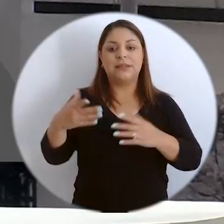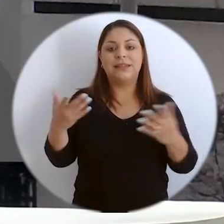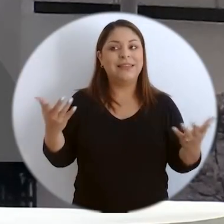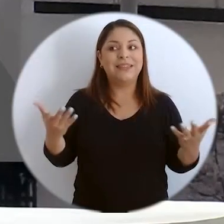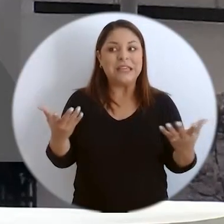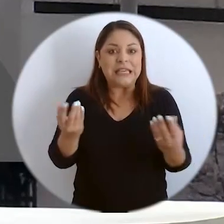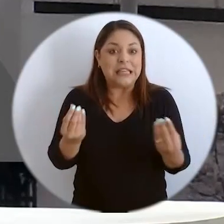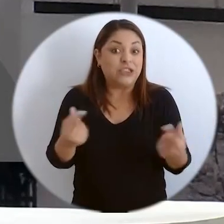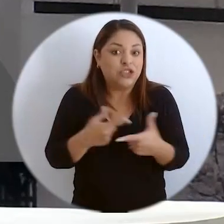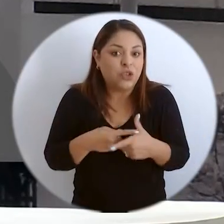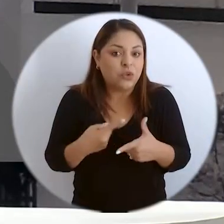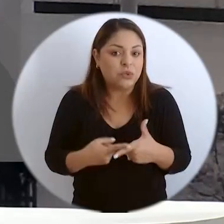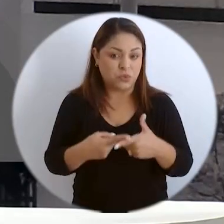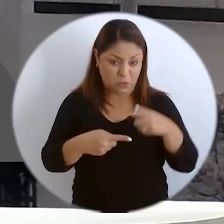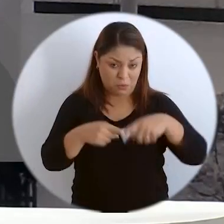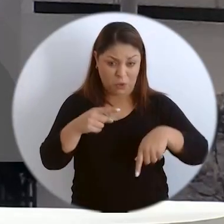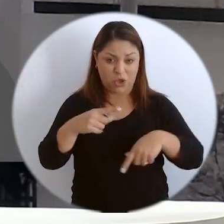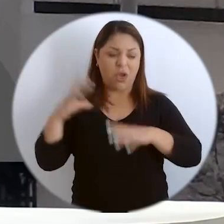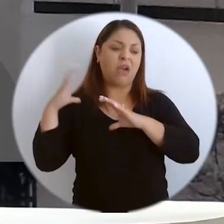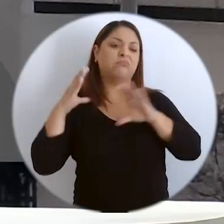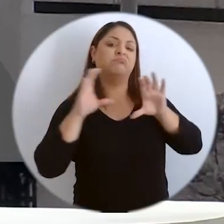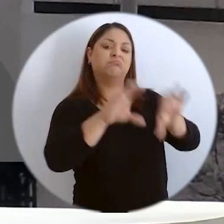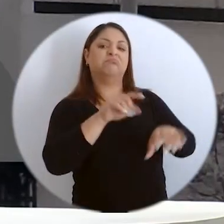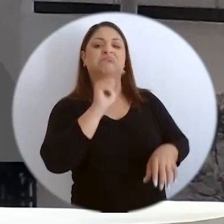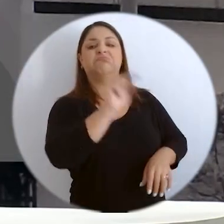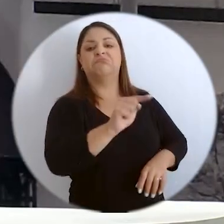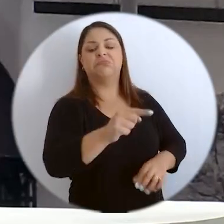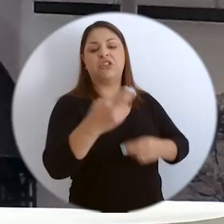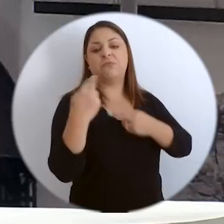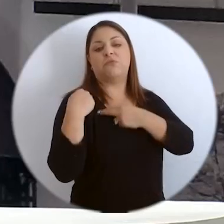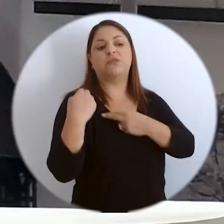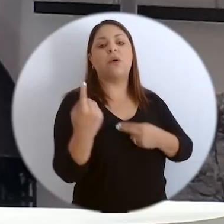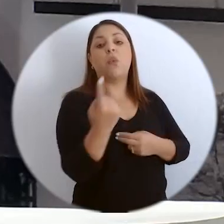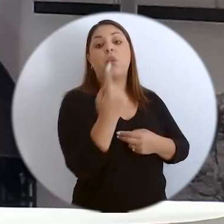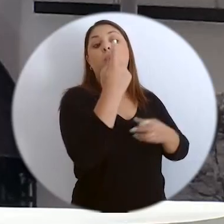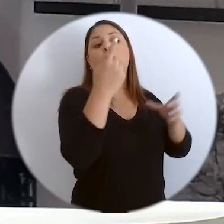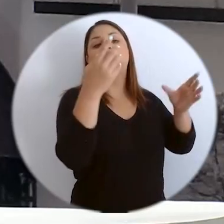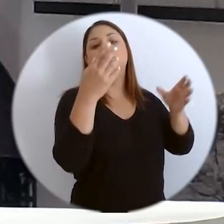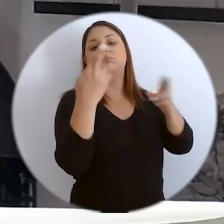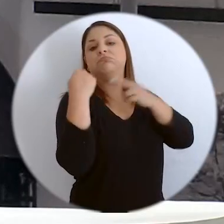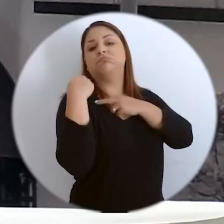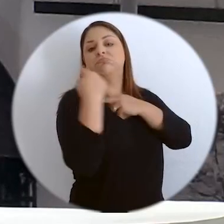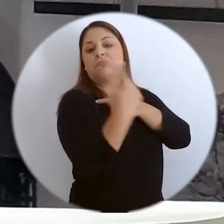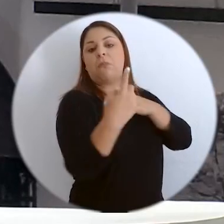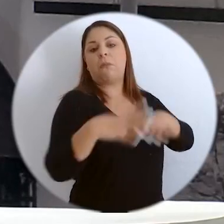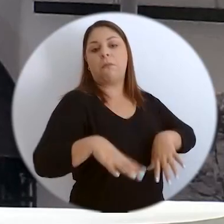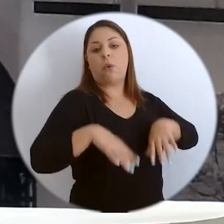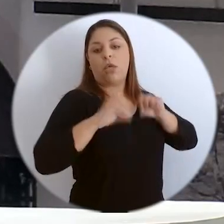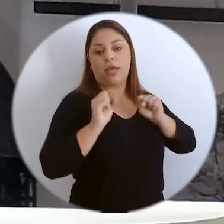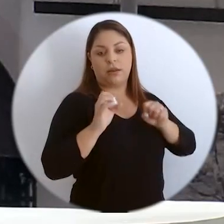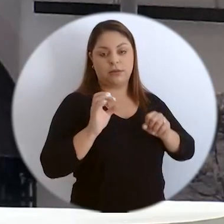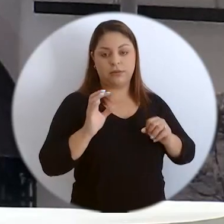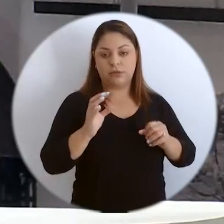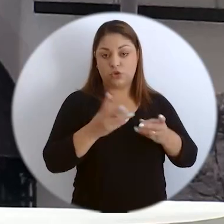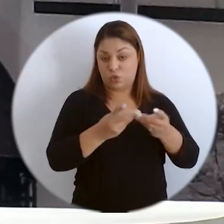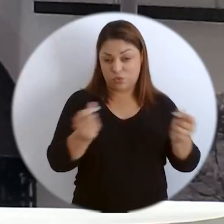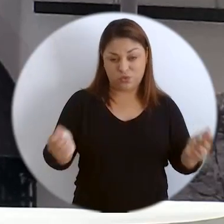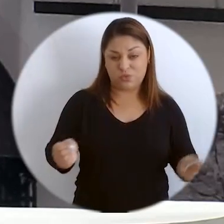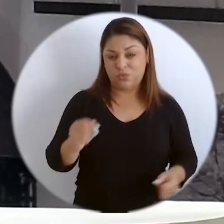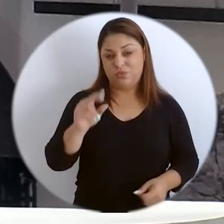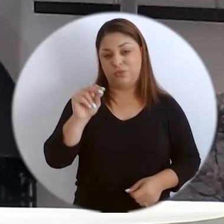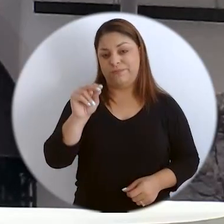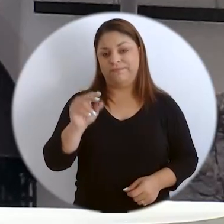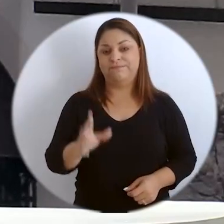que esto le corresponde a uno solo de los poderes resolverlo. El más importante no lo